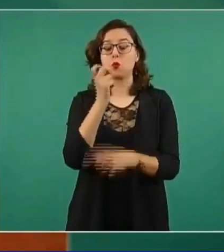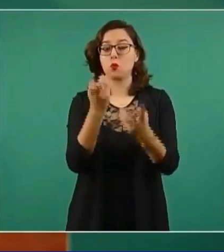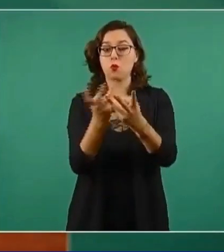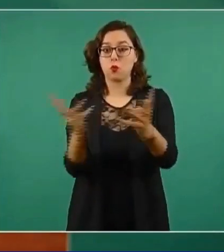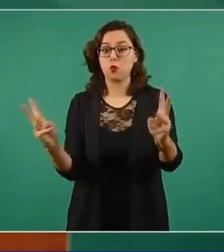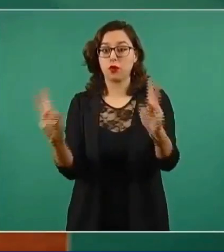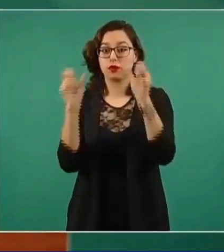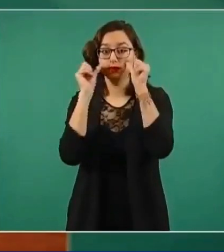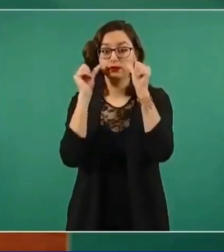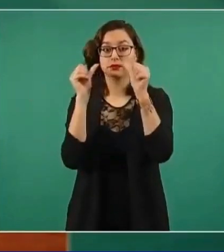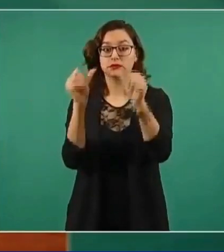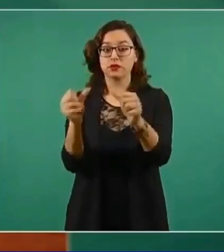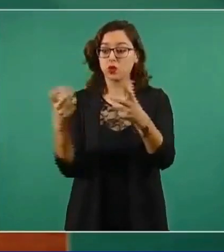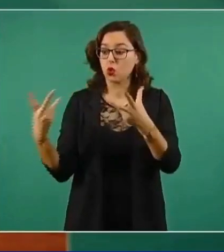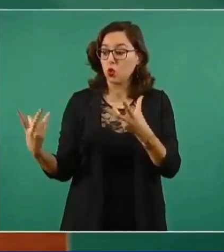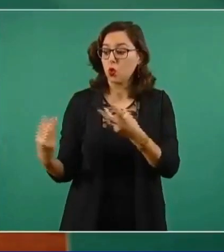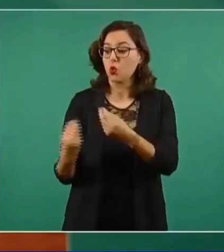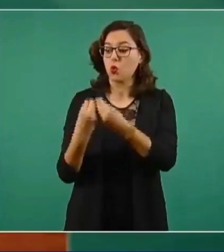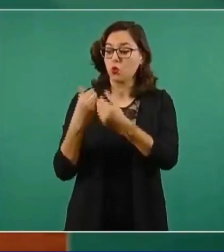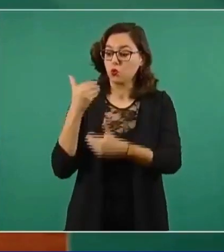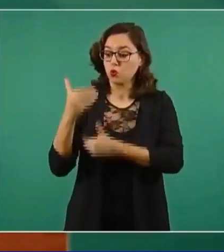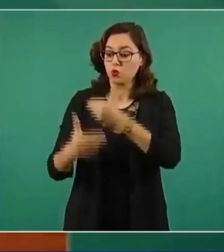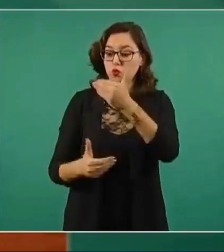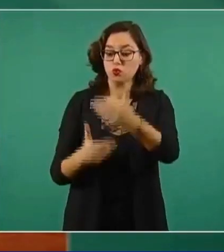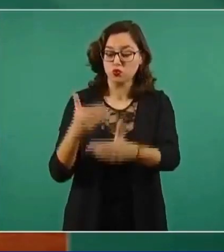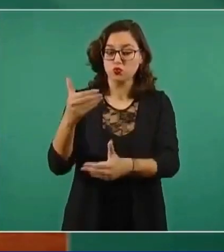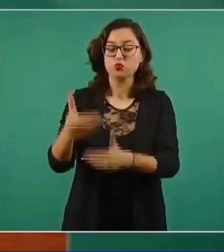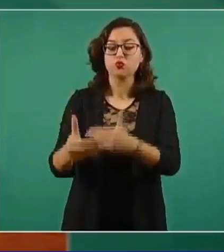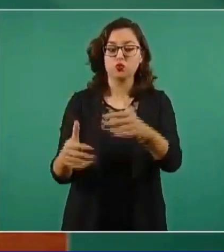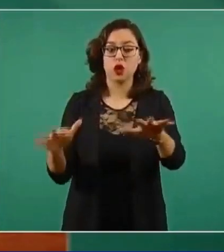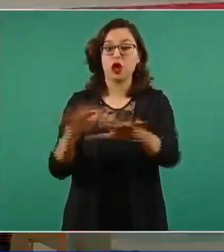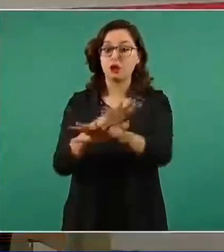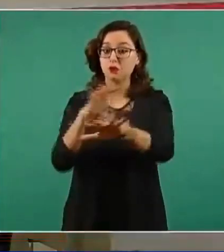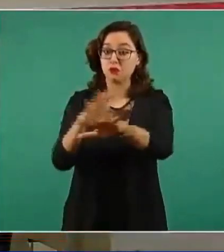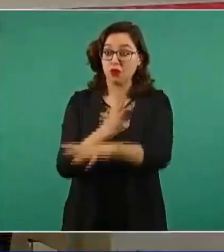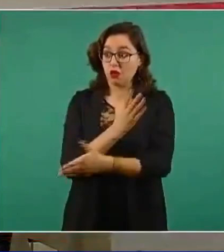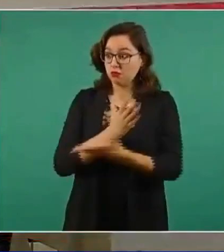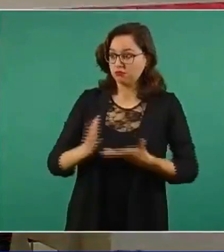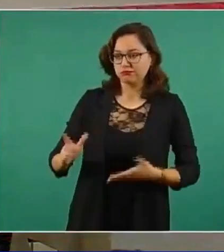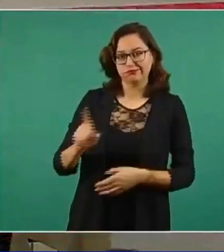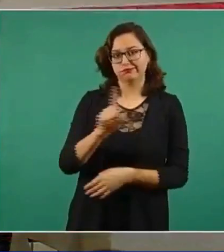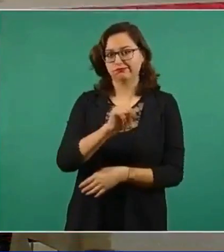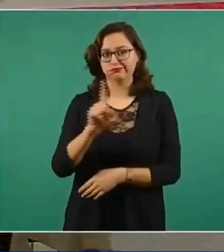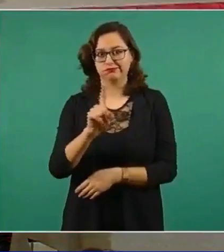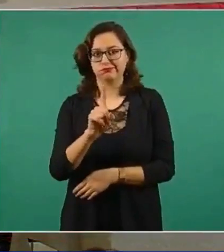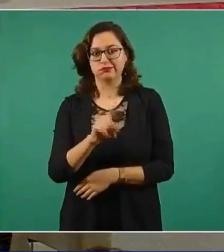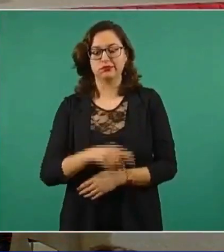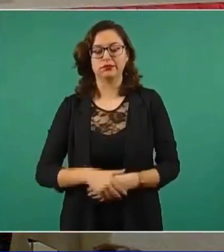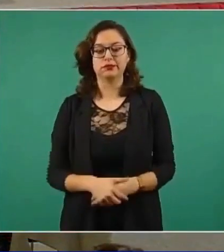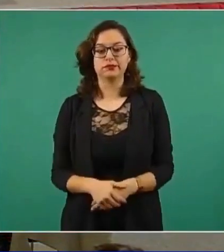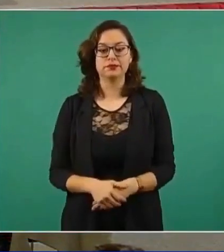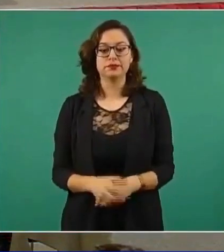Transformación será con las mujeres y las niñas o no será. Muchas gracias. Gracias, presidente.